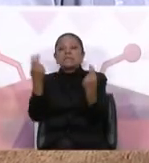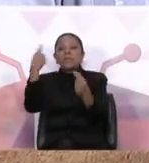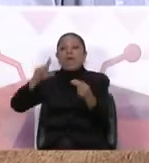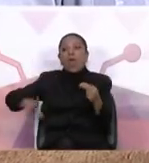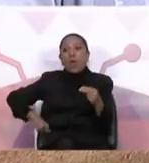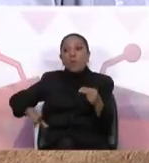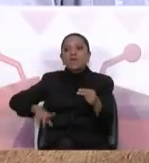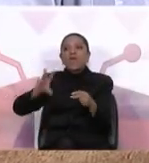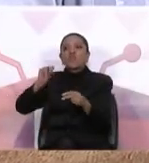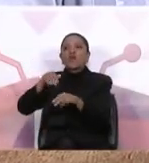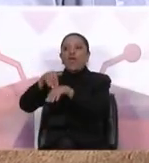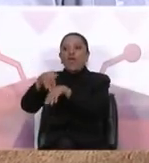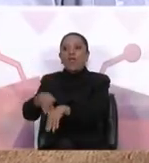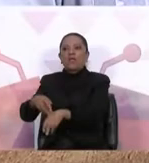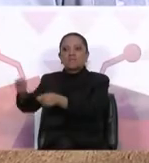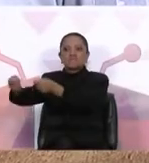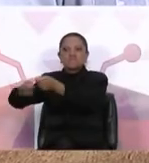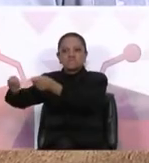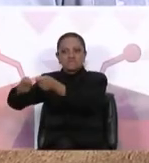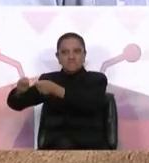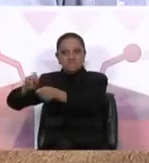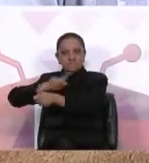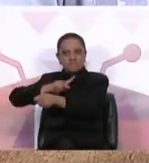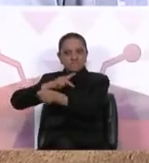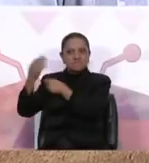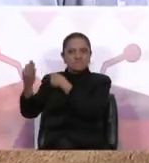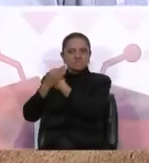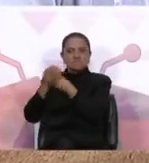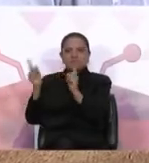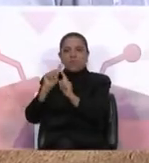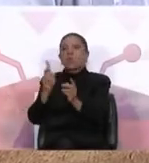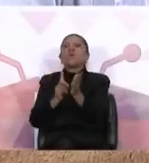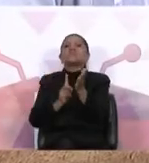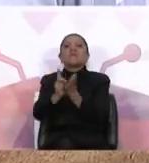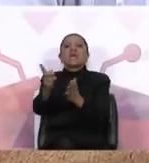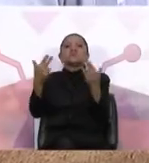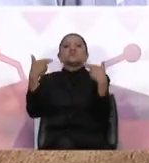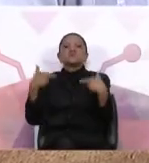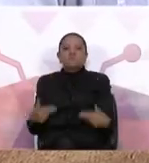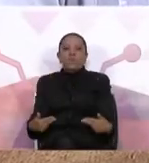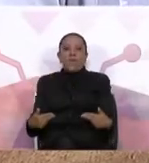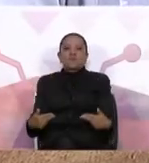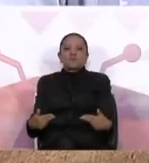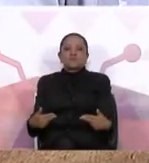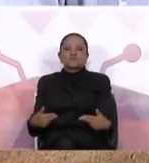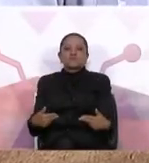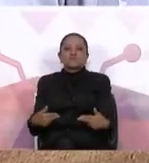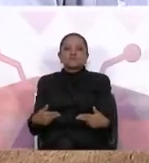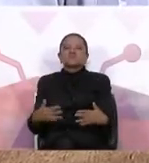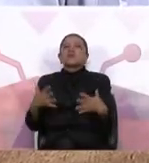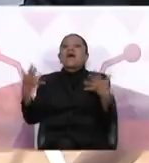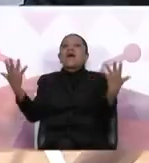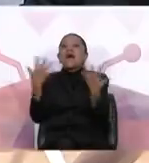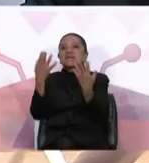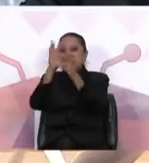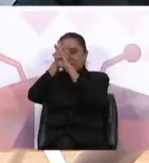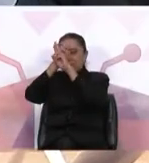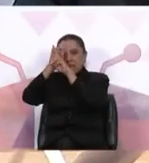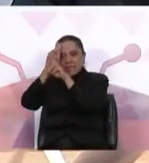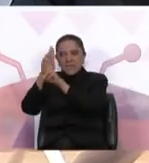para sus fines personales derechos humanos hay que hacer que se respeten gracias cuando